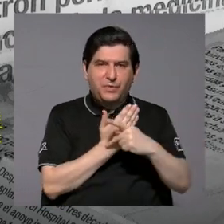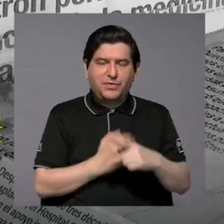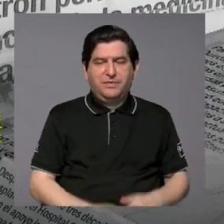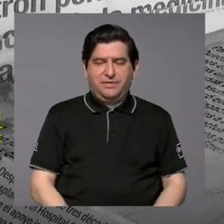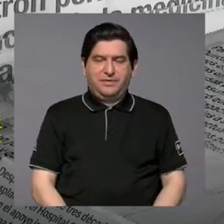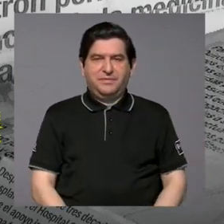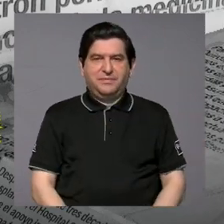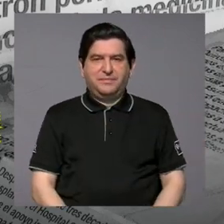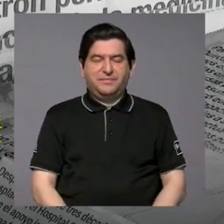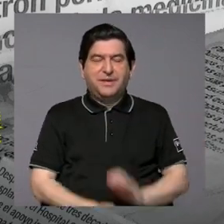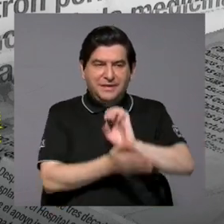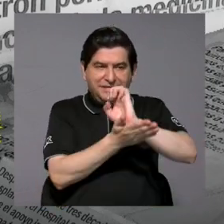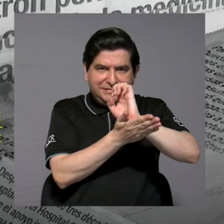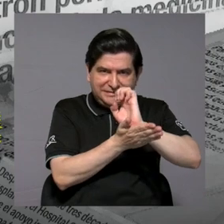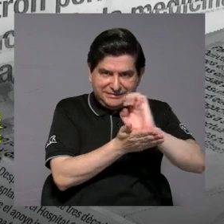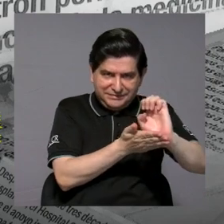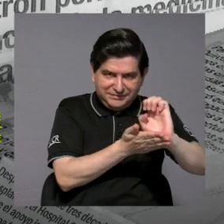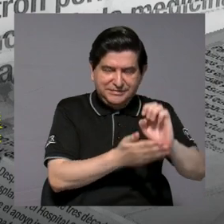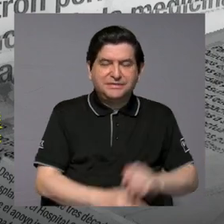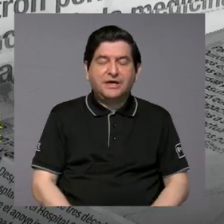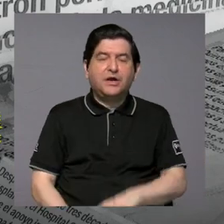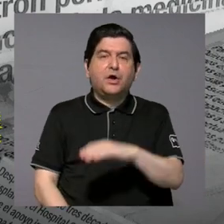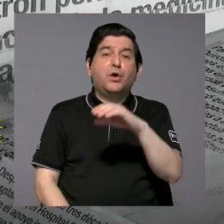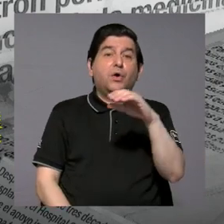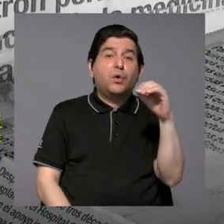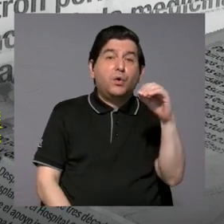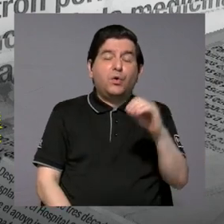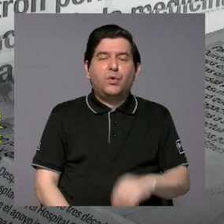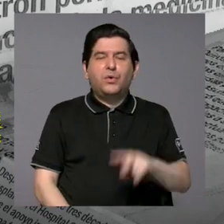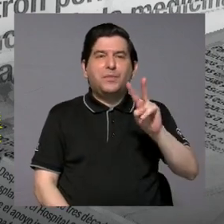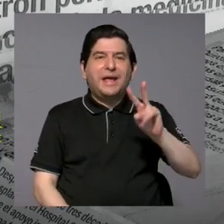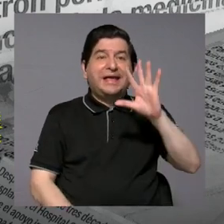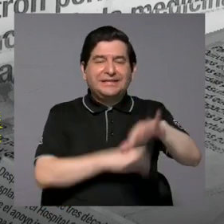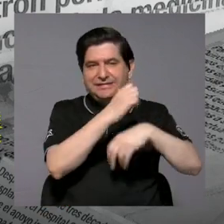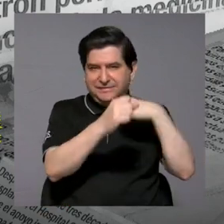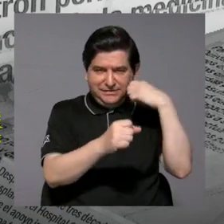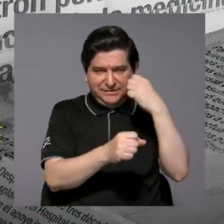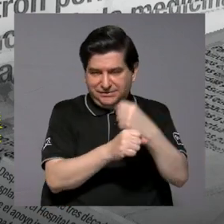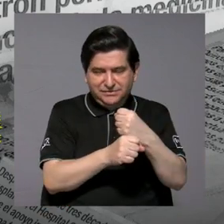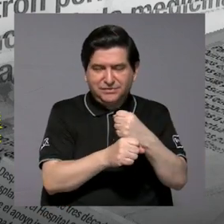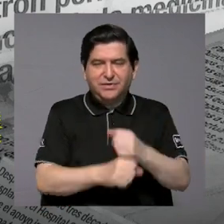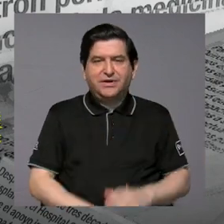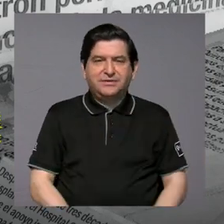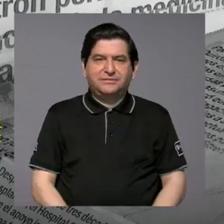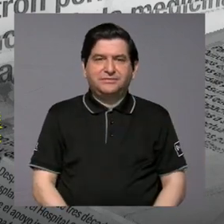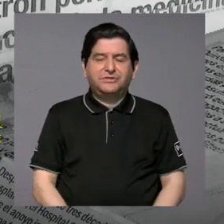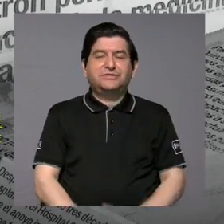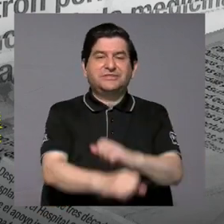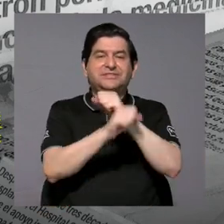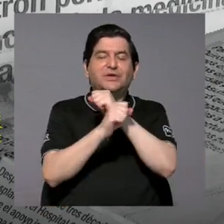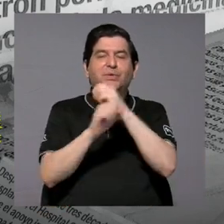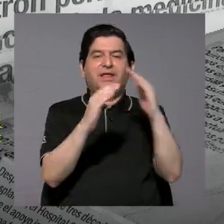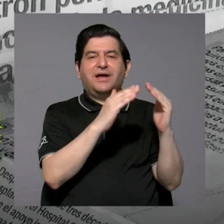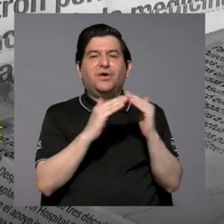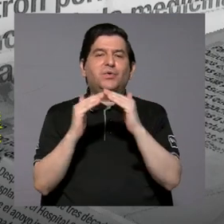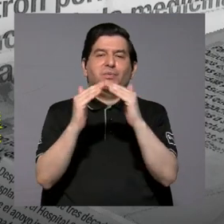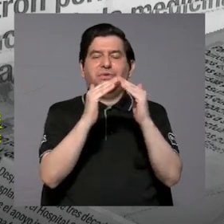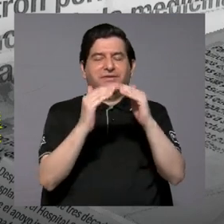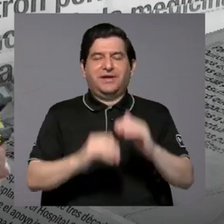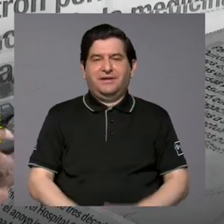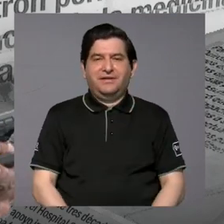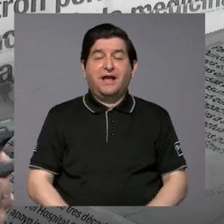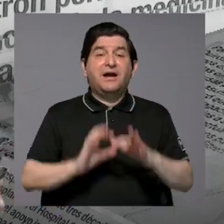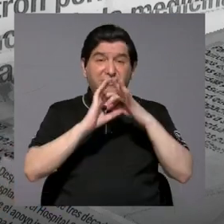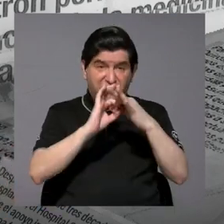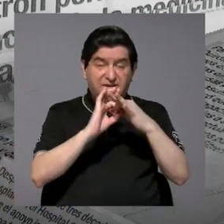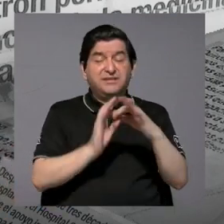de prevención o mejor dicho Los 25 años de la seguridad comunitaria que tiene que